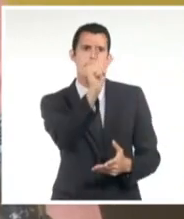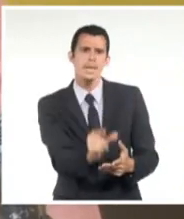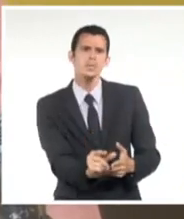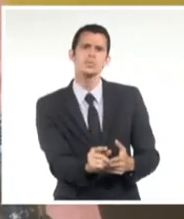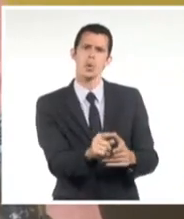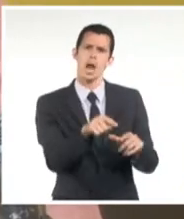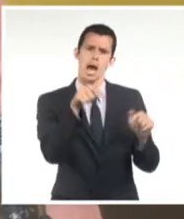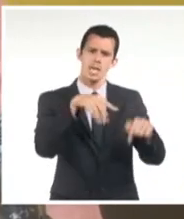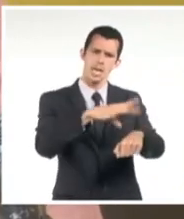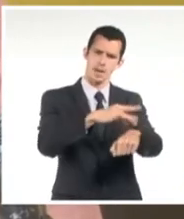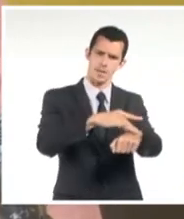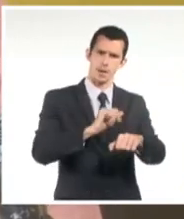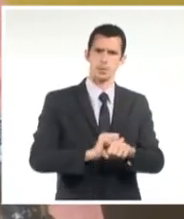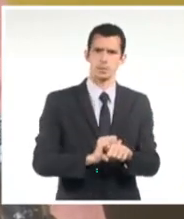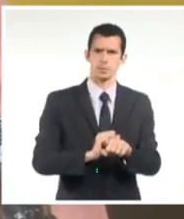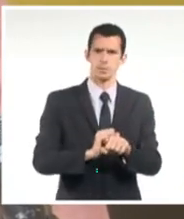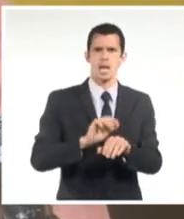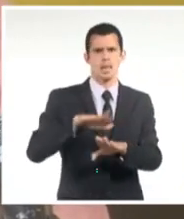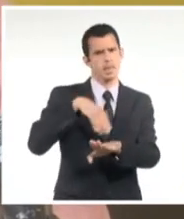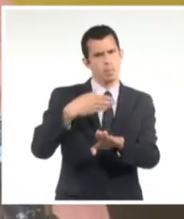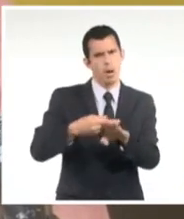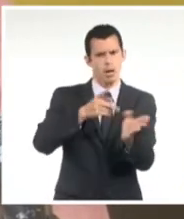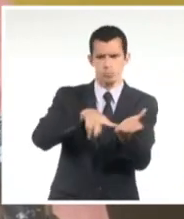la producción y el escalado